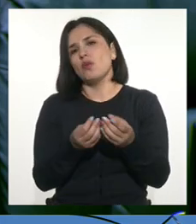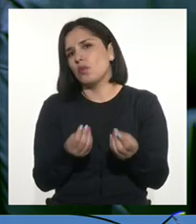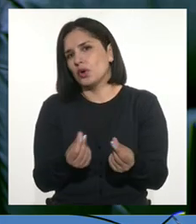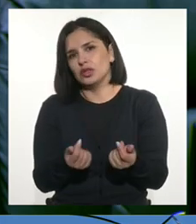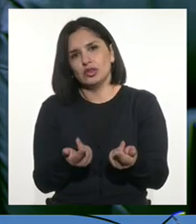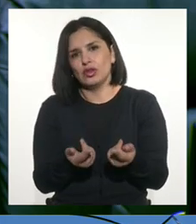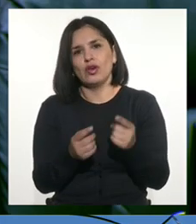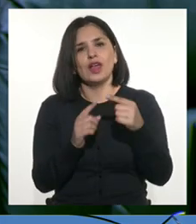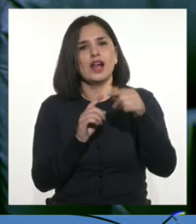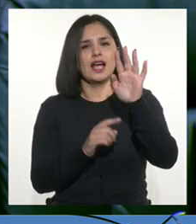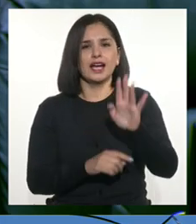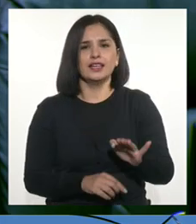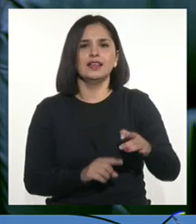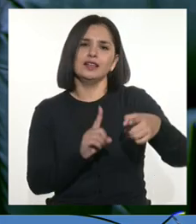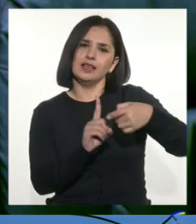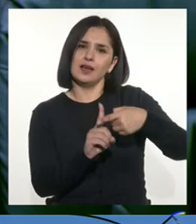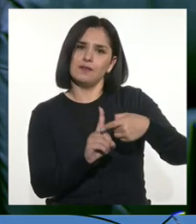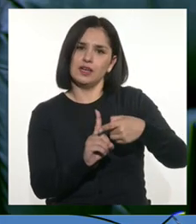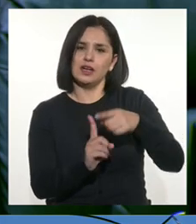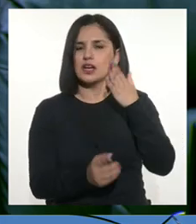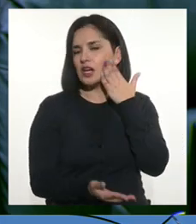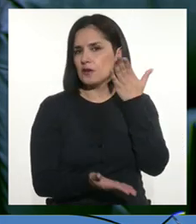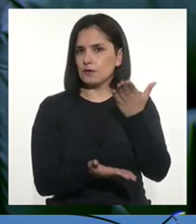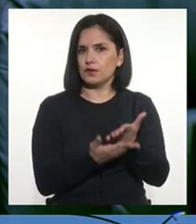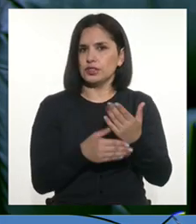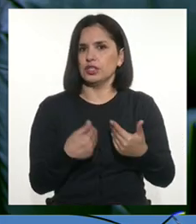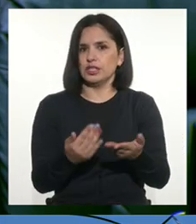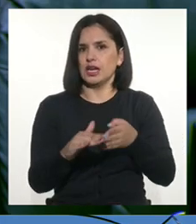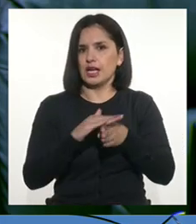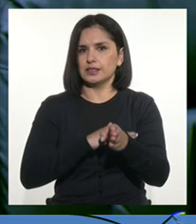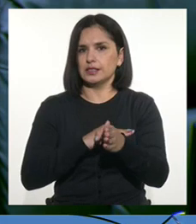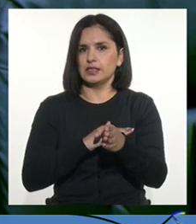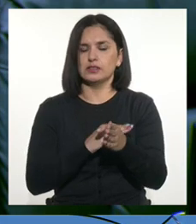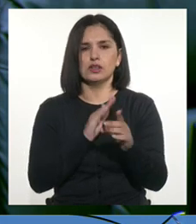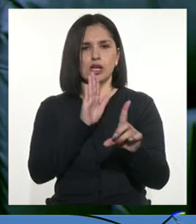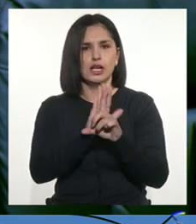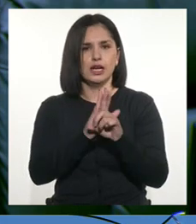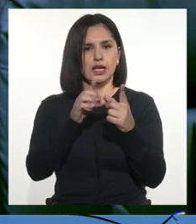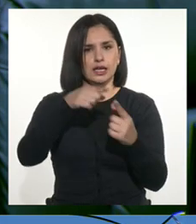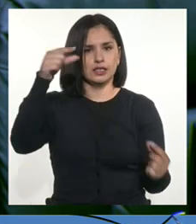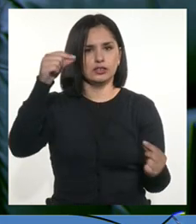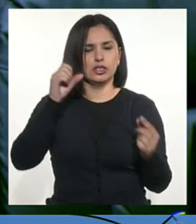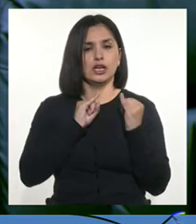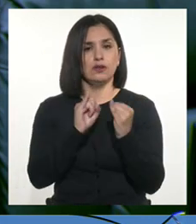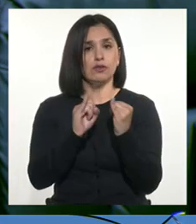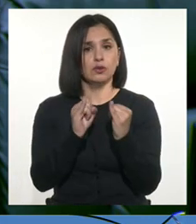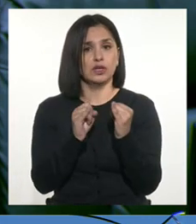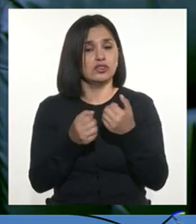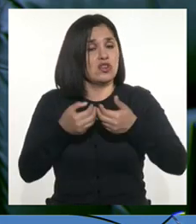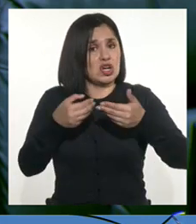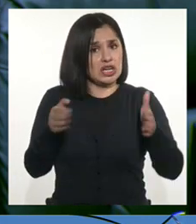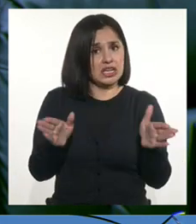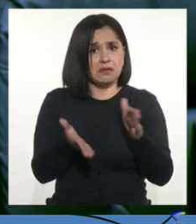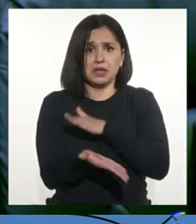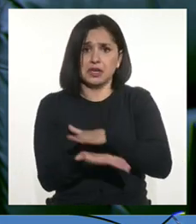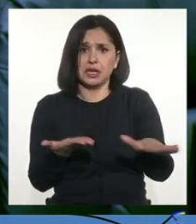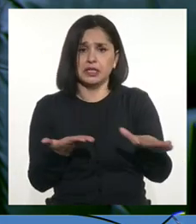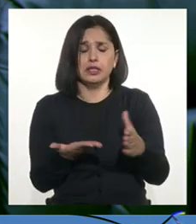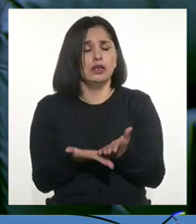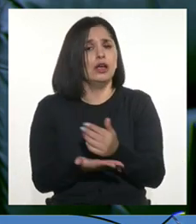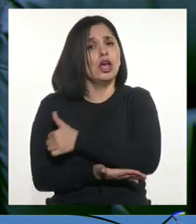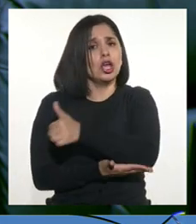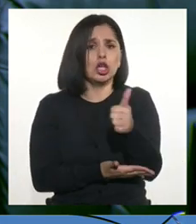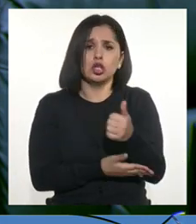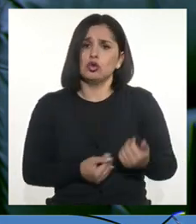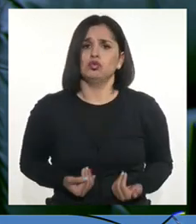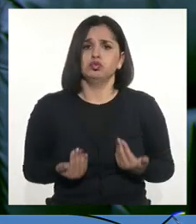esta modalidad que otorga acceso a la legislación nacional y a la información relacionada con ella de manera libre y gratuita y al alcance de